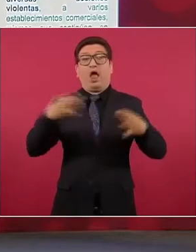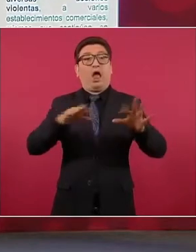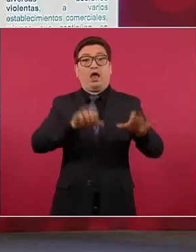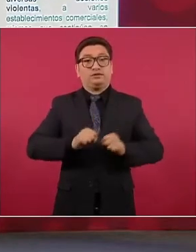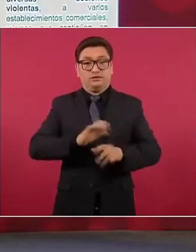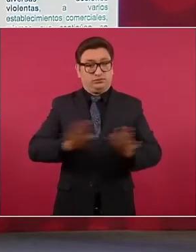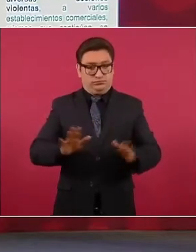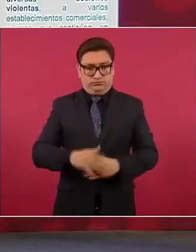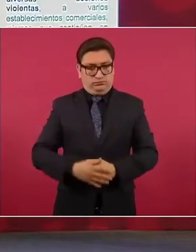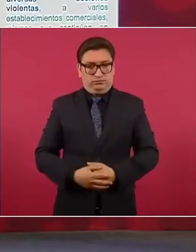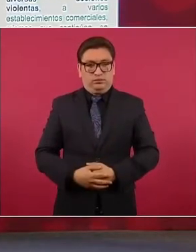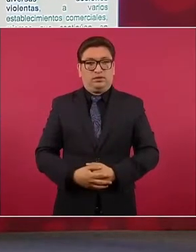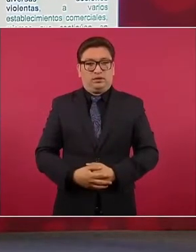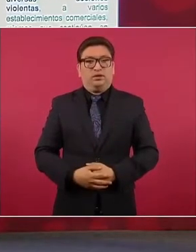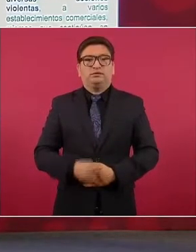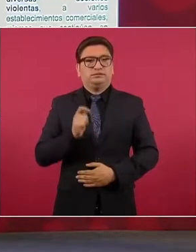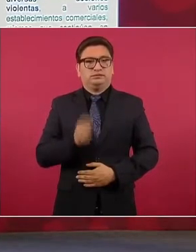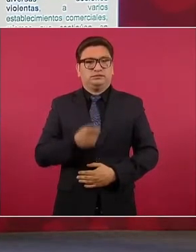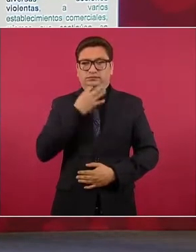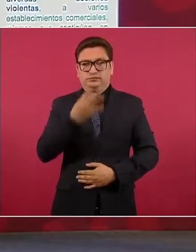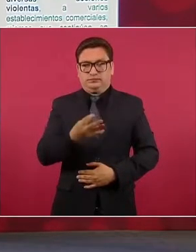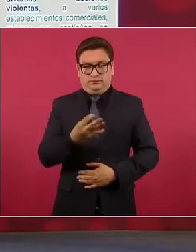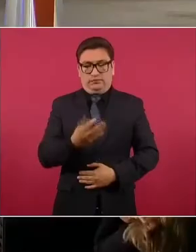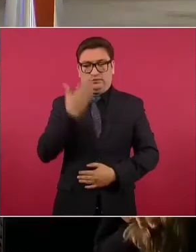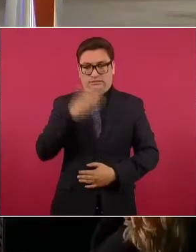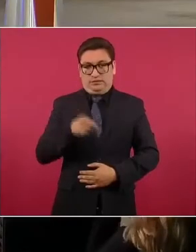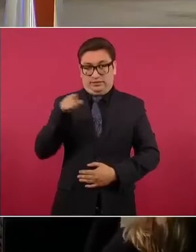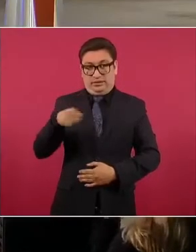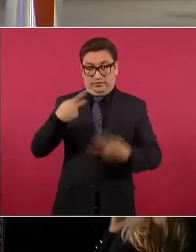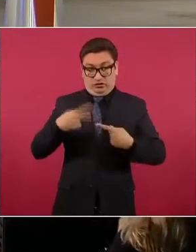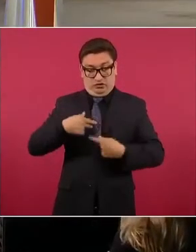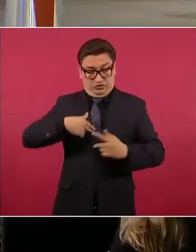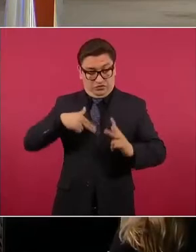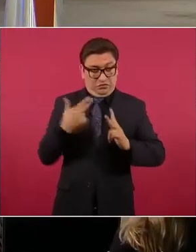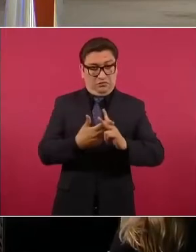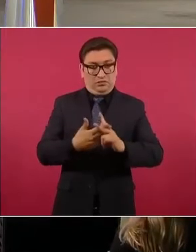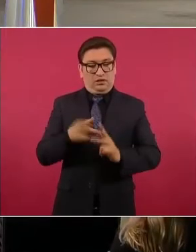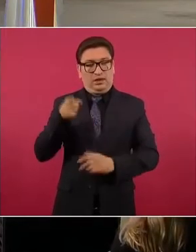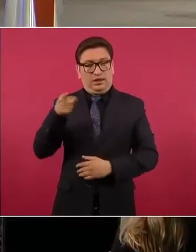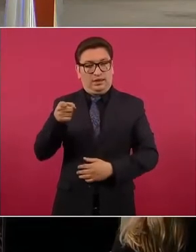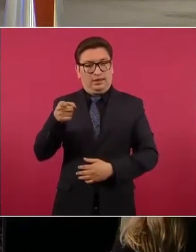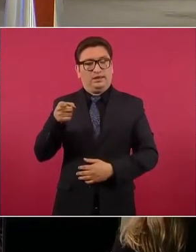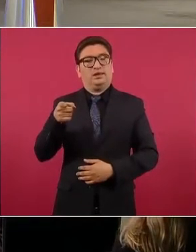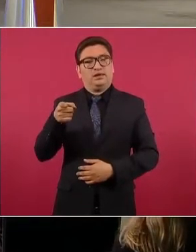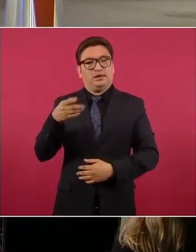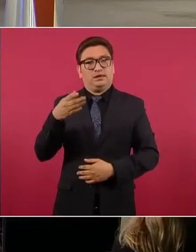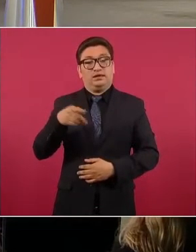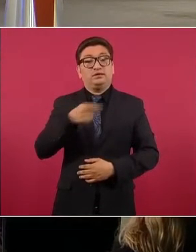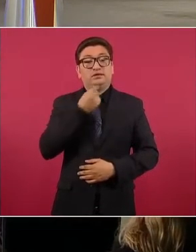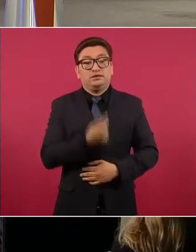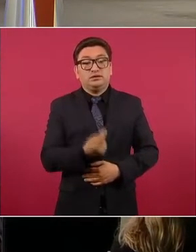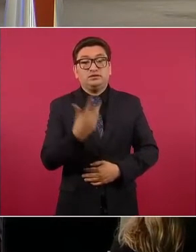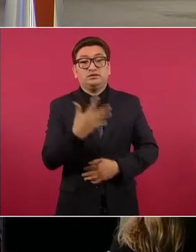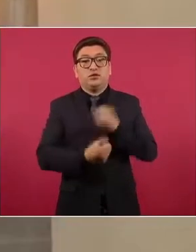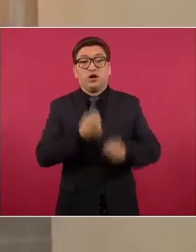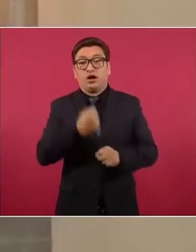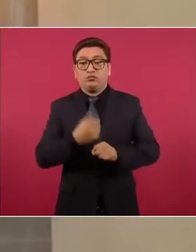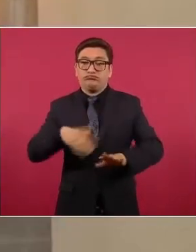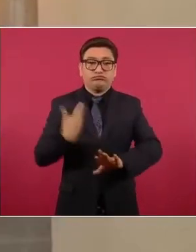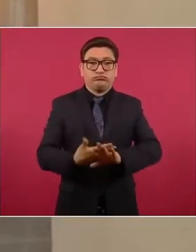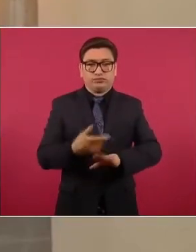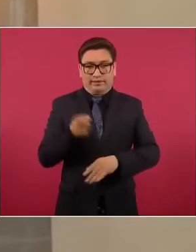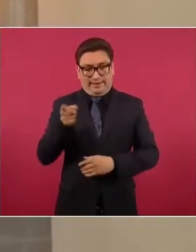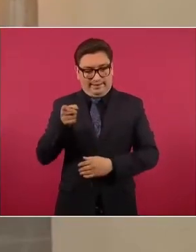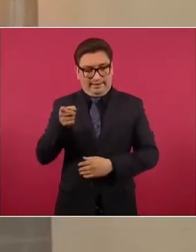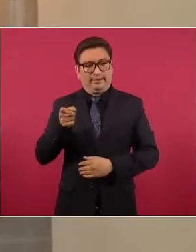informamos que con relación al homicida en agravio de un menor de cinco años, quien